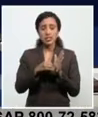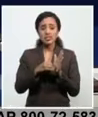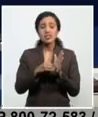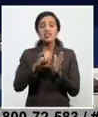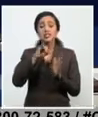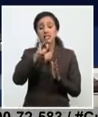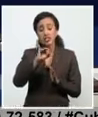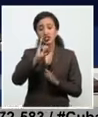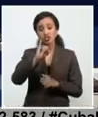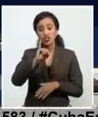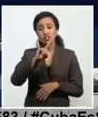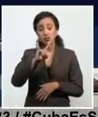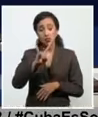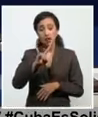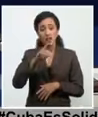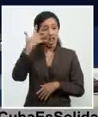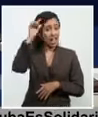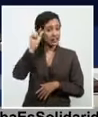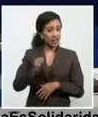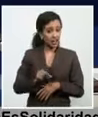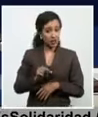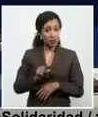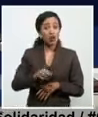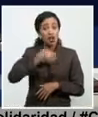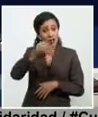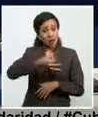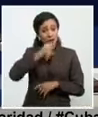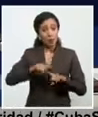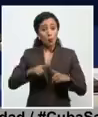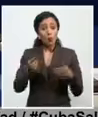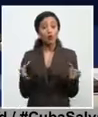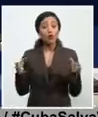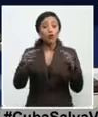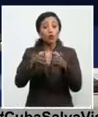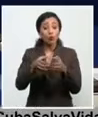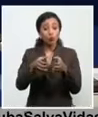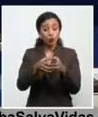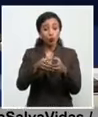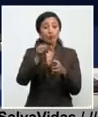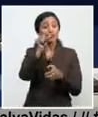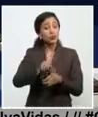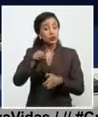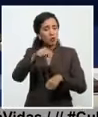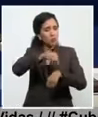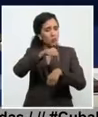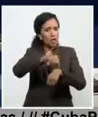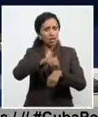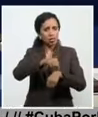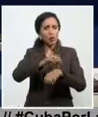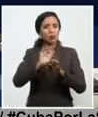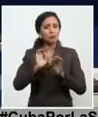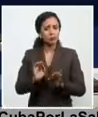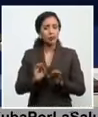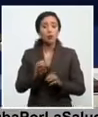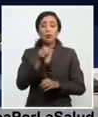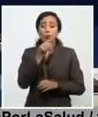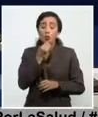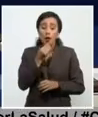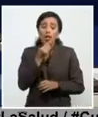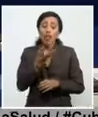4.767 extranjeros. Esto lo decimos porque este grupo en un momento determinado fue de mucho